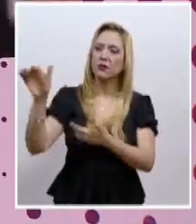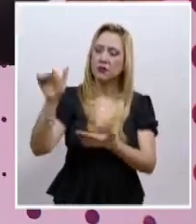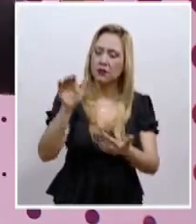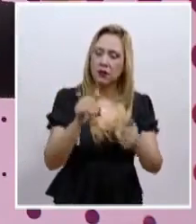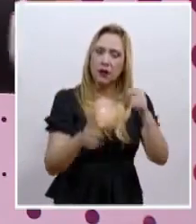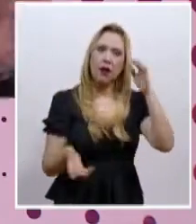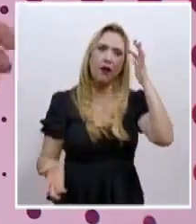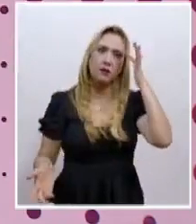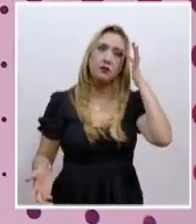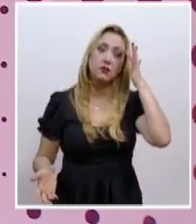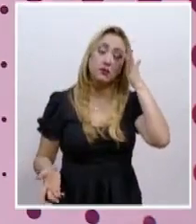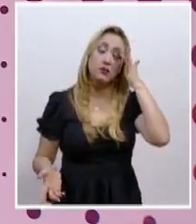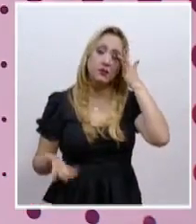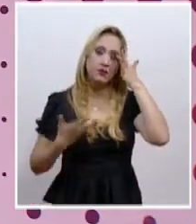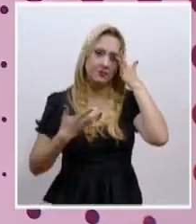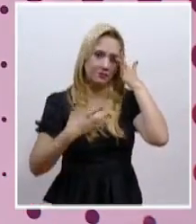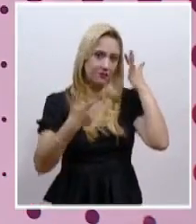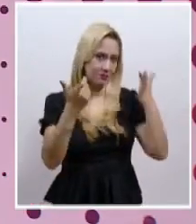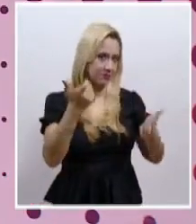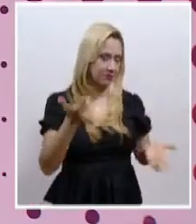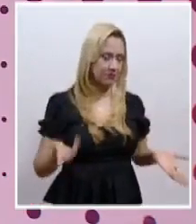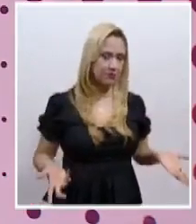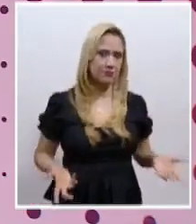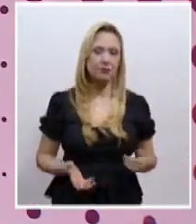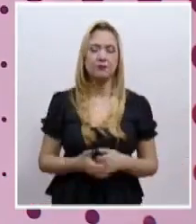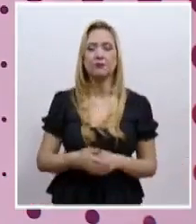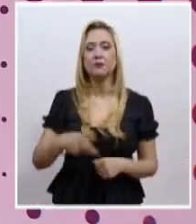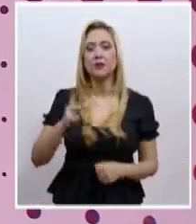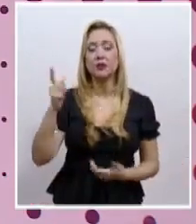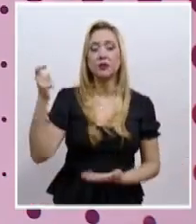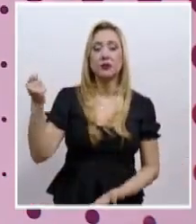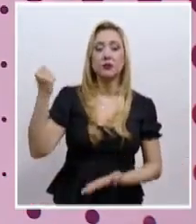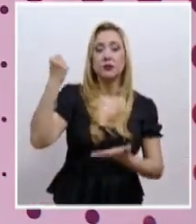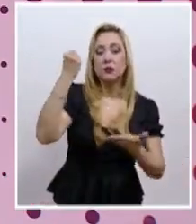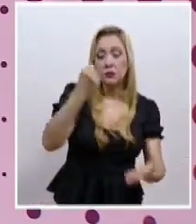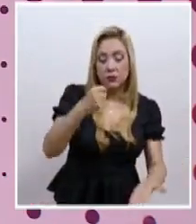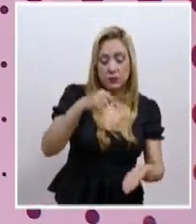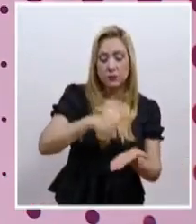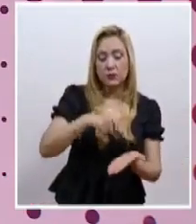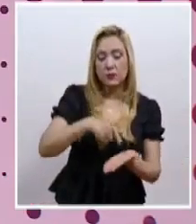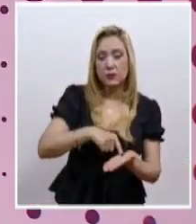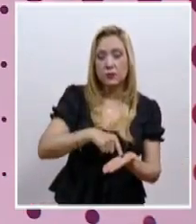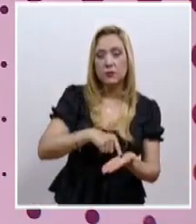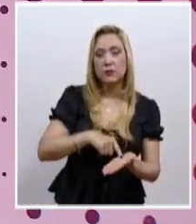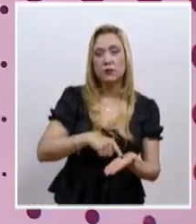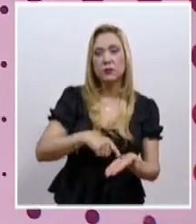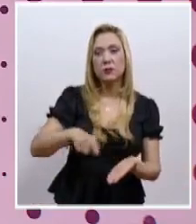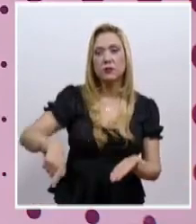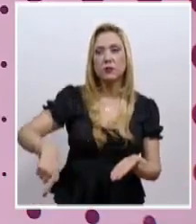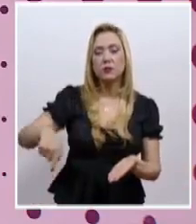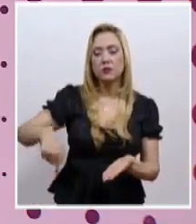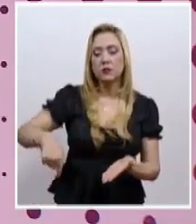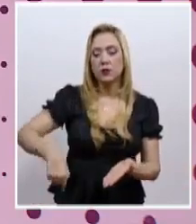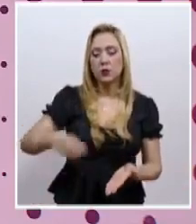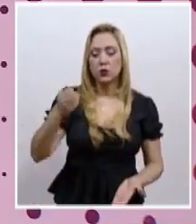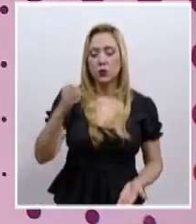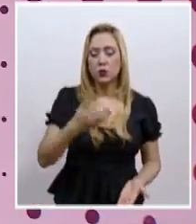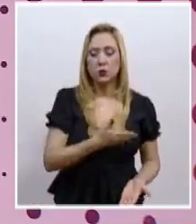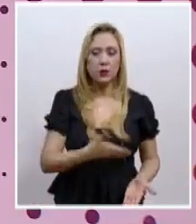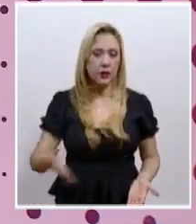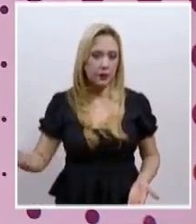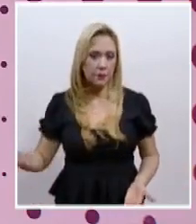en fin, tenemos todo este dinero. La discusión del presupuesto que va a tener en lugar en este mes, en